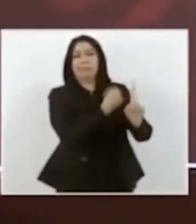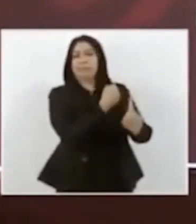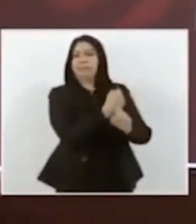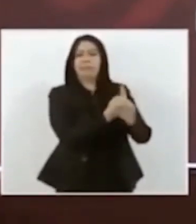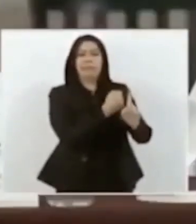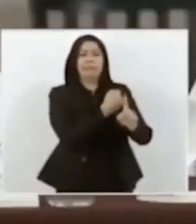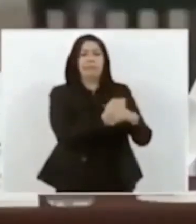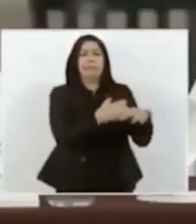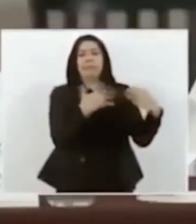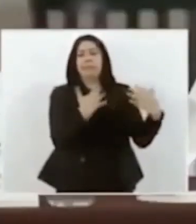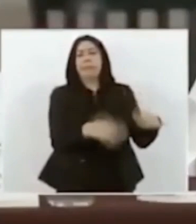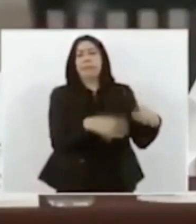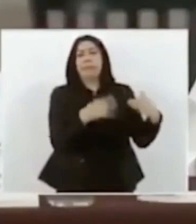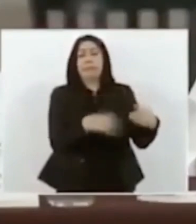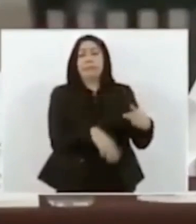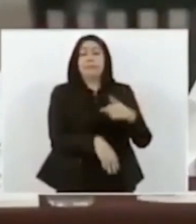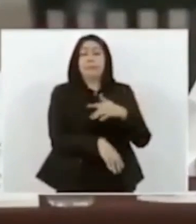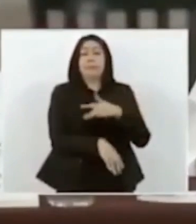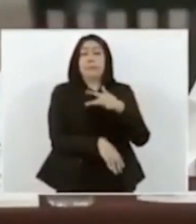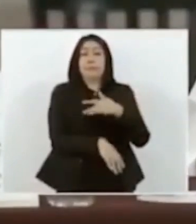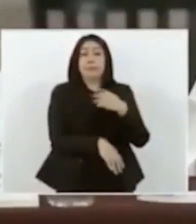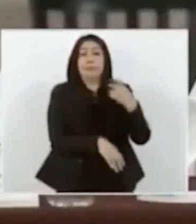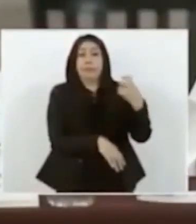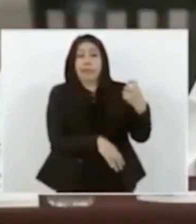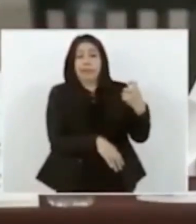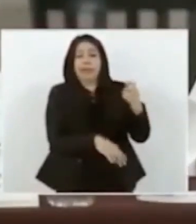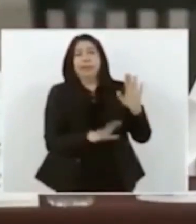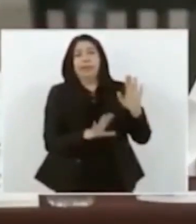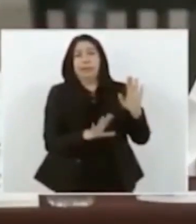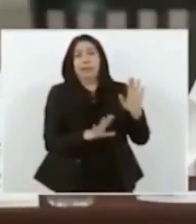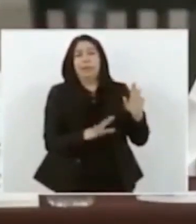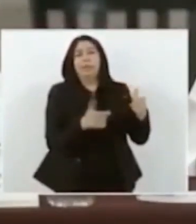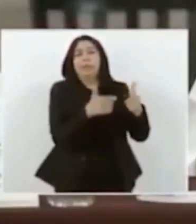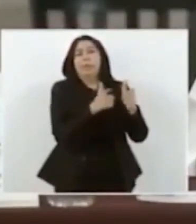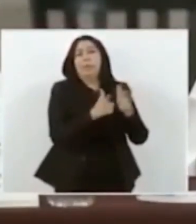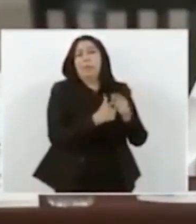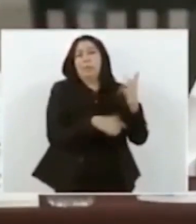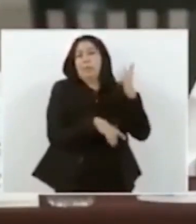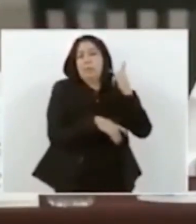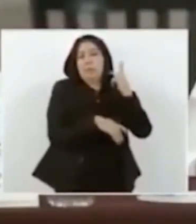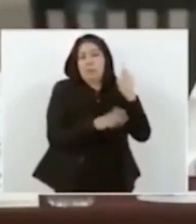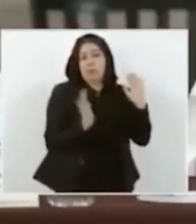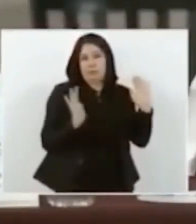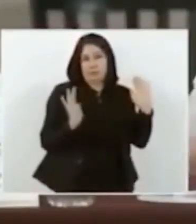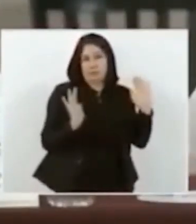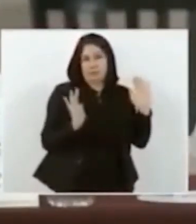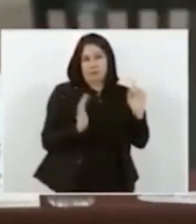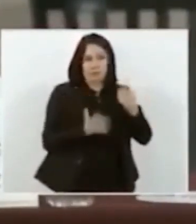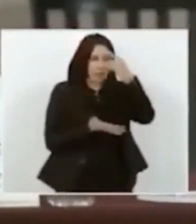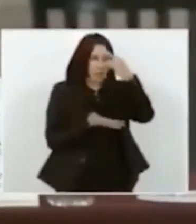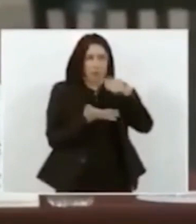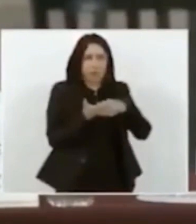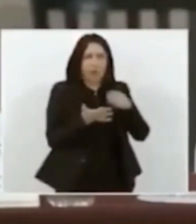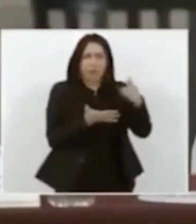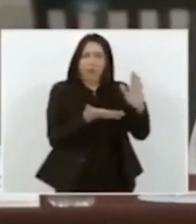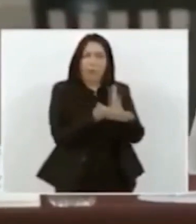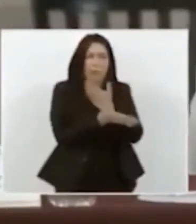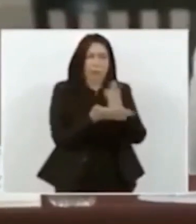considero es de tinte partidista y no tiene que ver nada con la